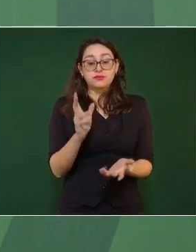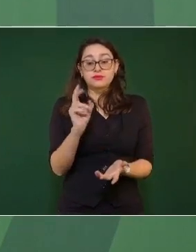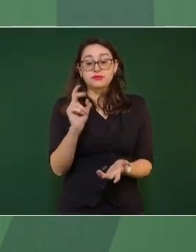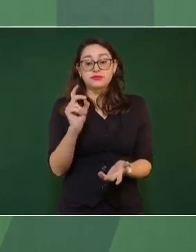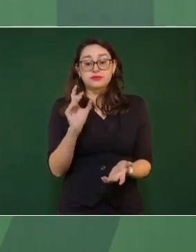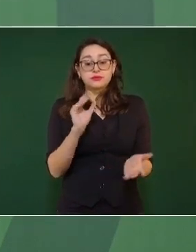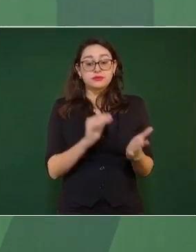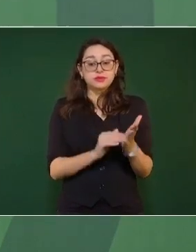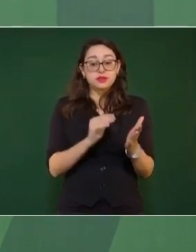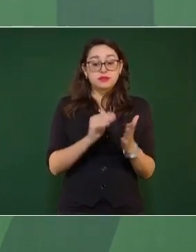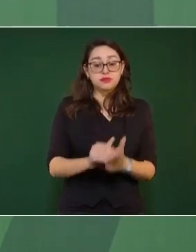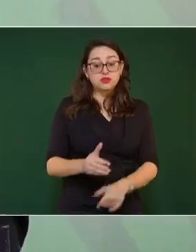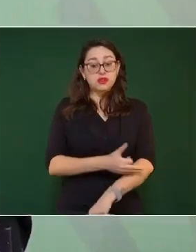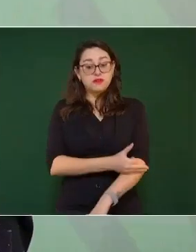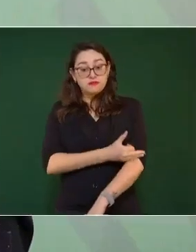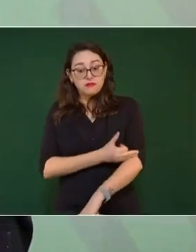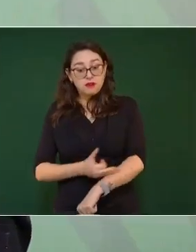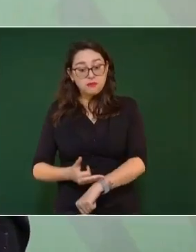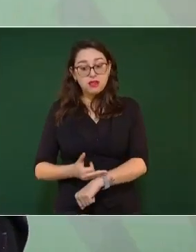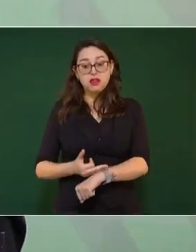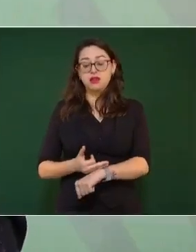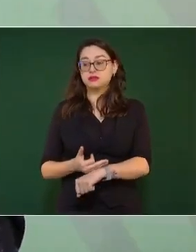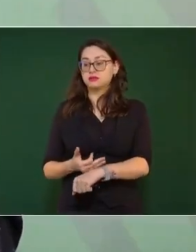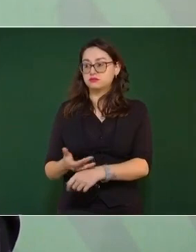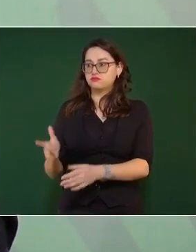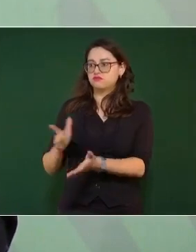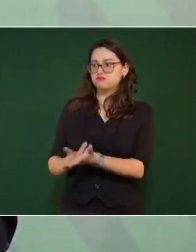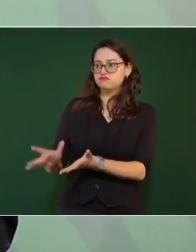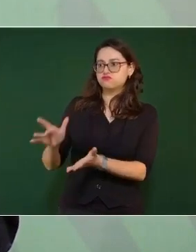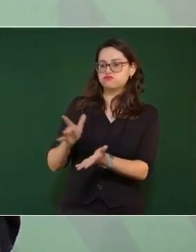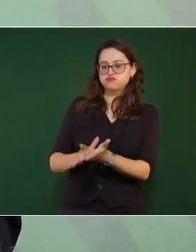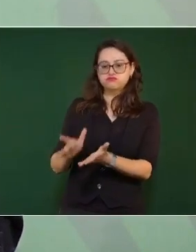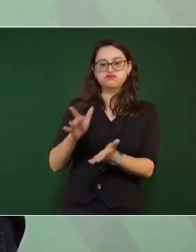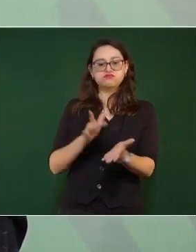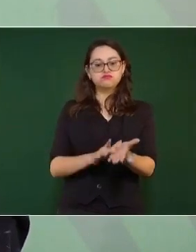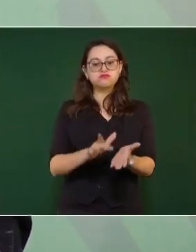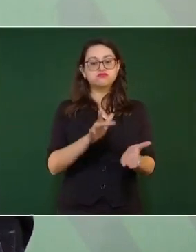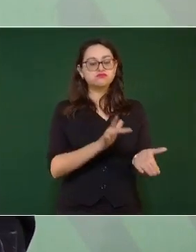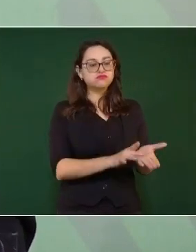30 millones de familias que reciben